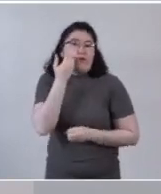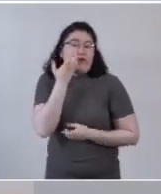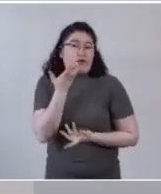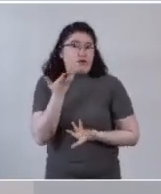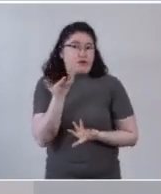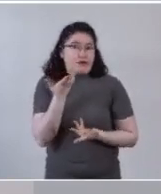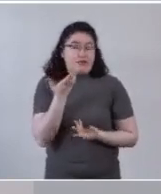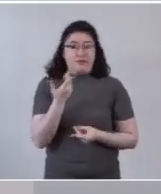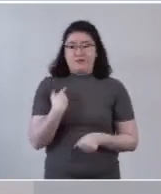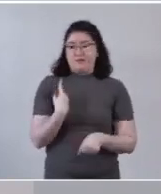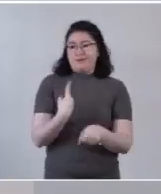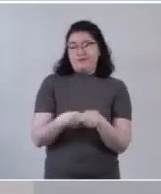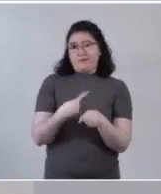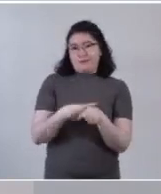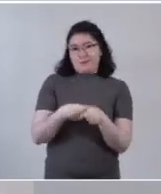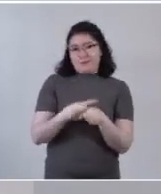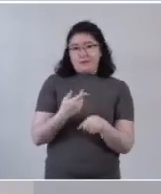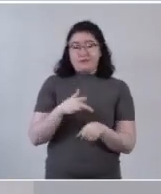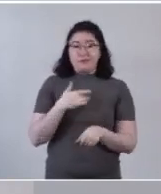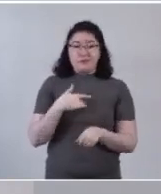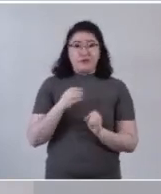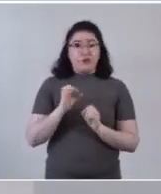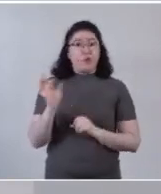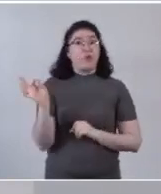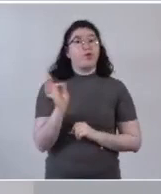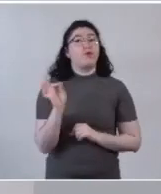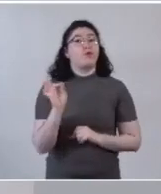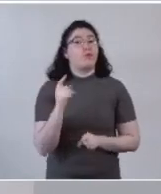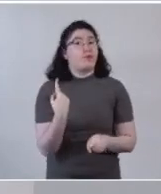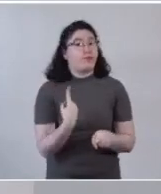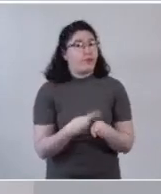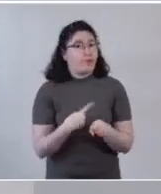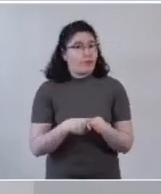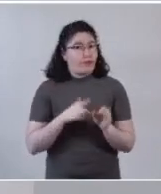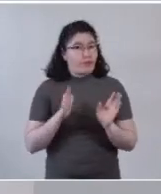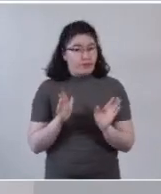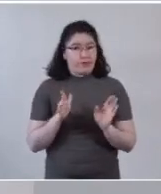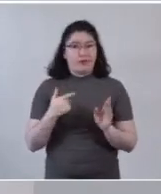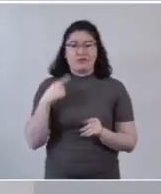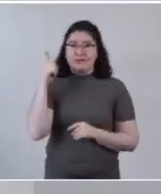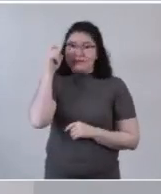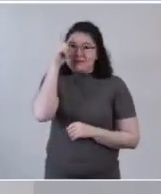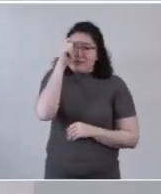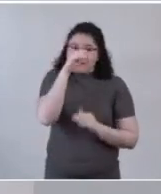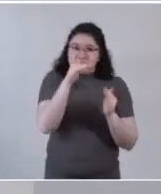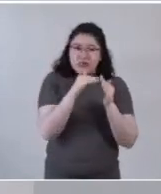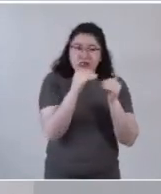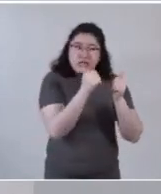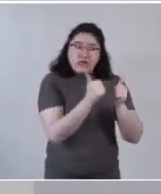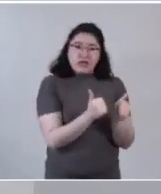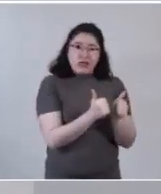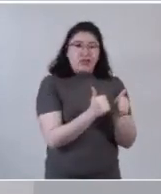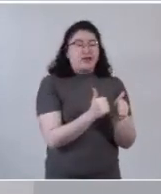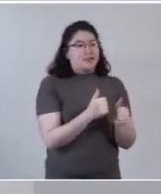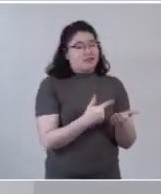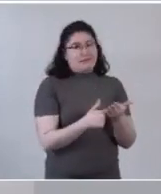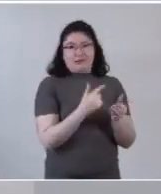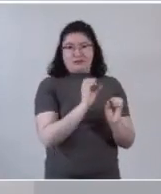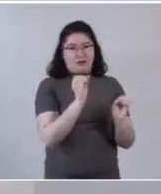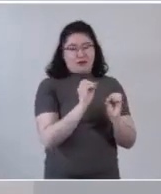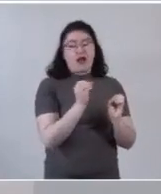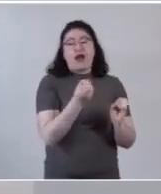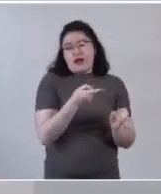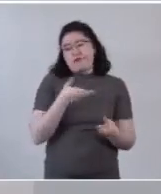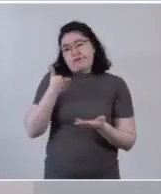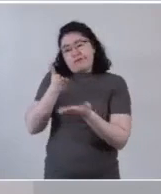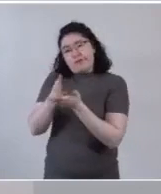tengan COVID-19 o sospecha de COVID-19 y que les sea difícil pasarla en su casa, que no están graves, puedan estar